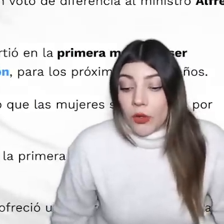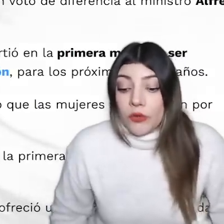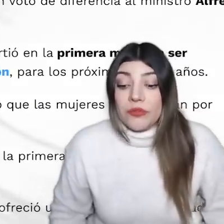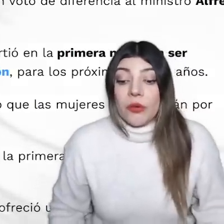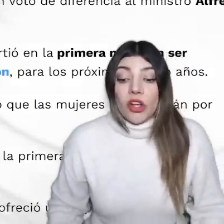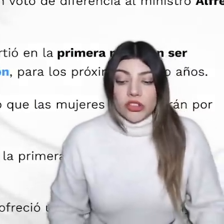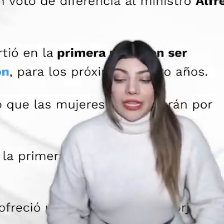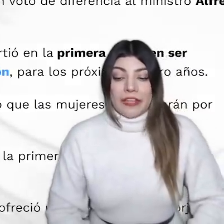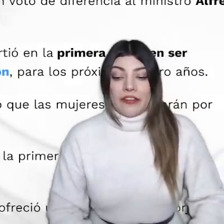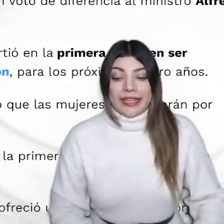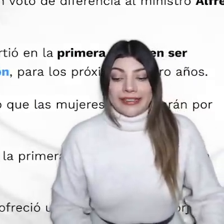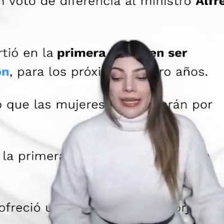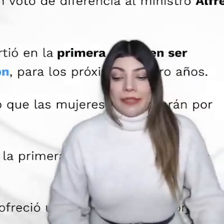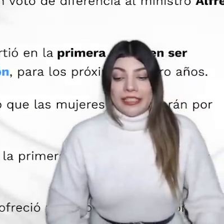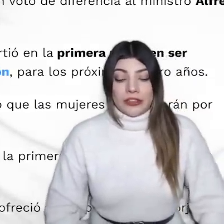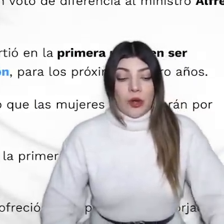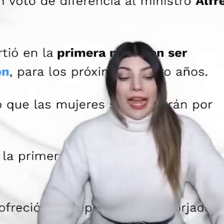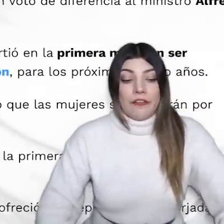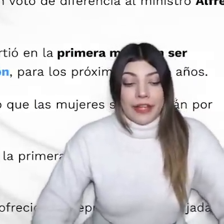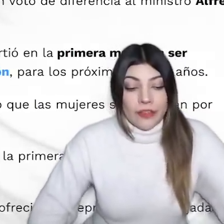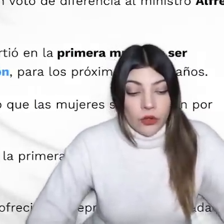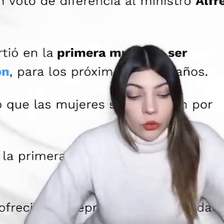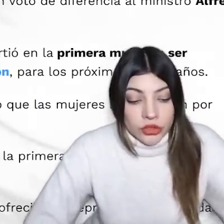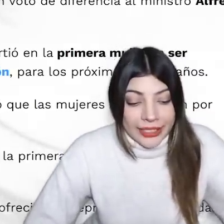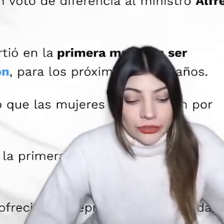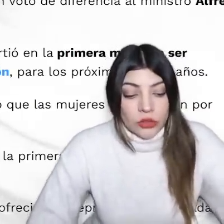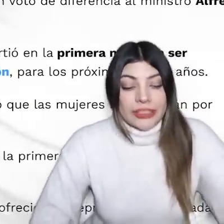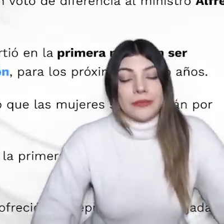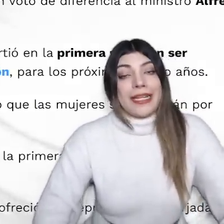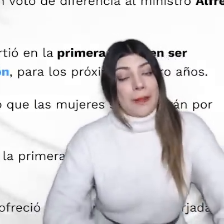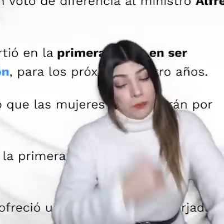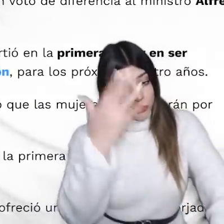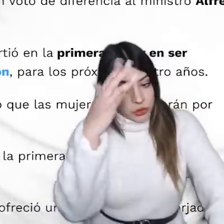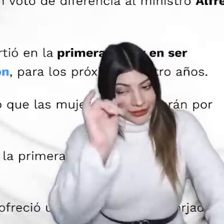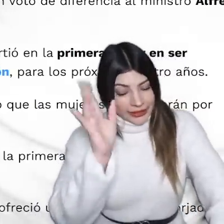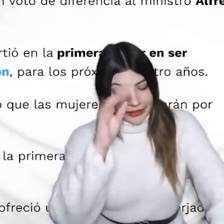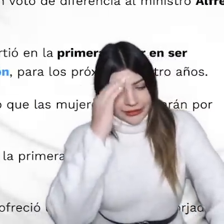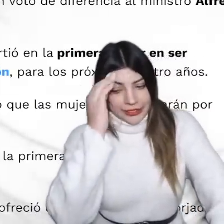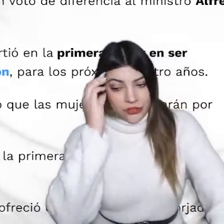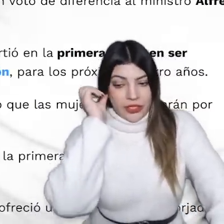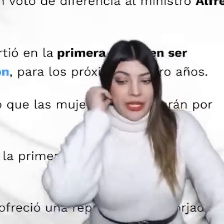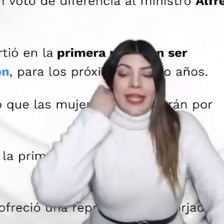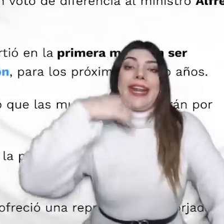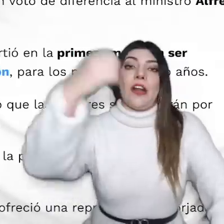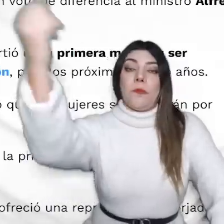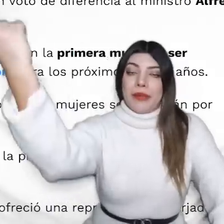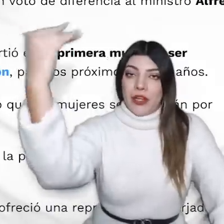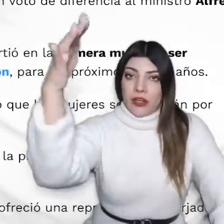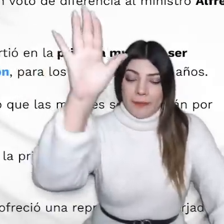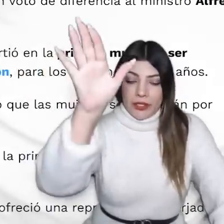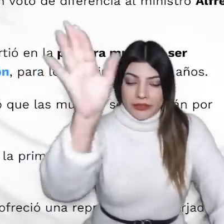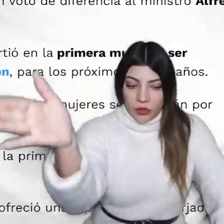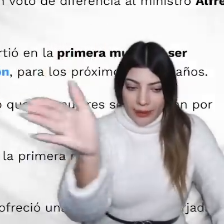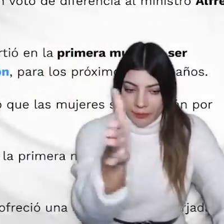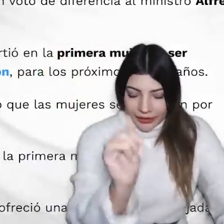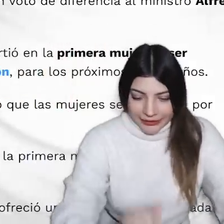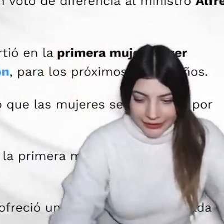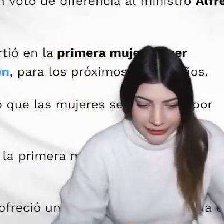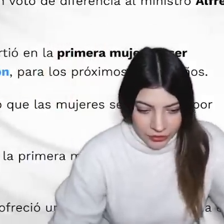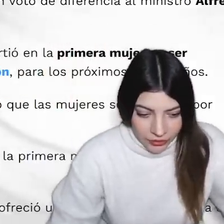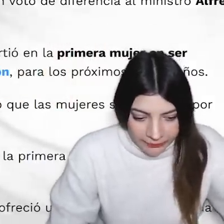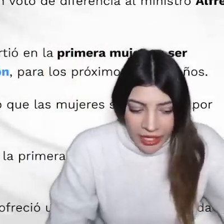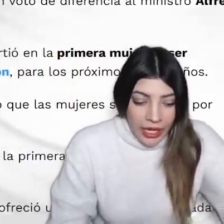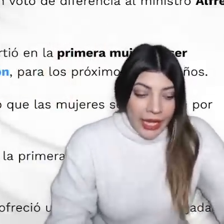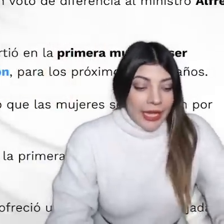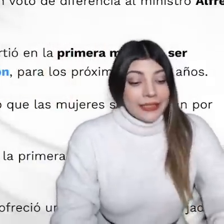ganando por un voto de diferencia al ministro Alfredo Gutiérrez Ortiz Mena. Por suerte que este señor era lo peor, la peor escoria, peor que